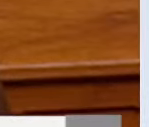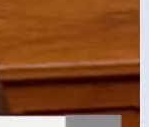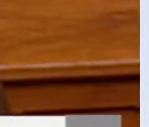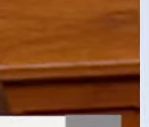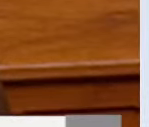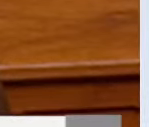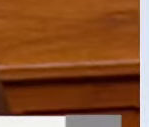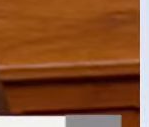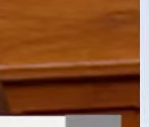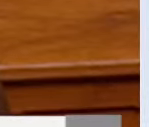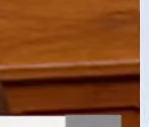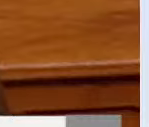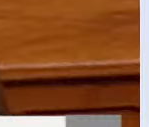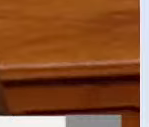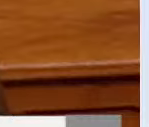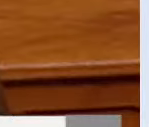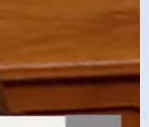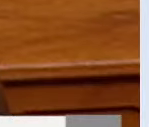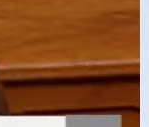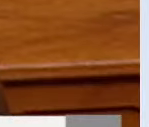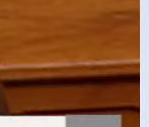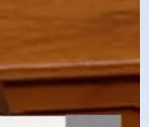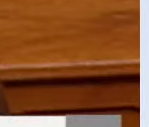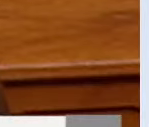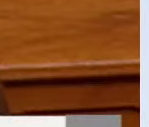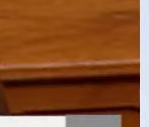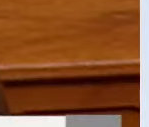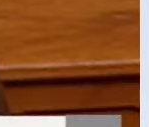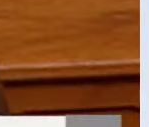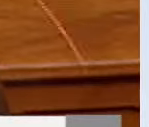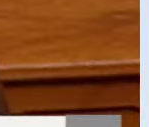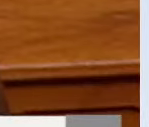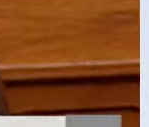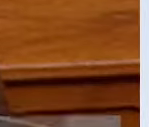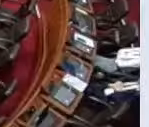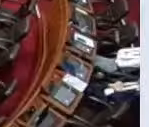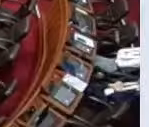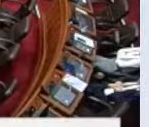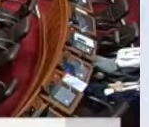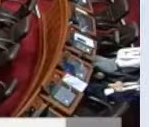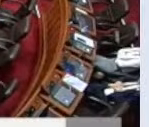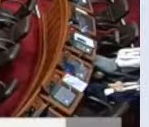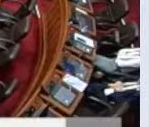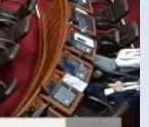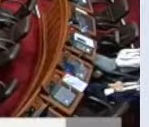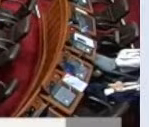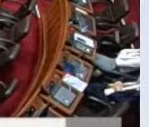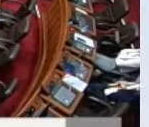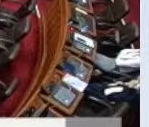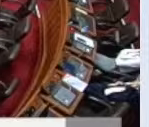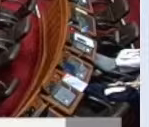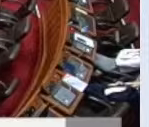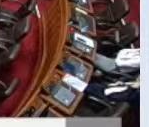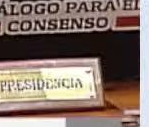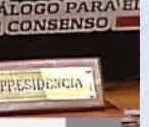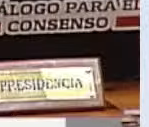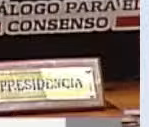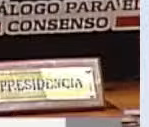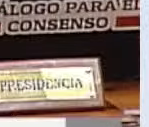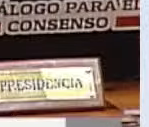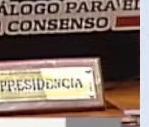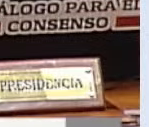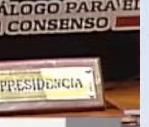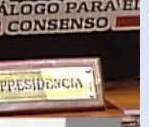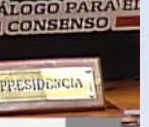Premier, que ya no se opongan a las cosas positivas para el país. Muchas gracias. Gracias, congresista. Tiene el uso de la palabra el congresista